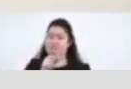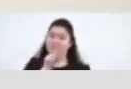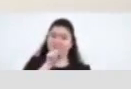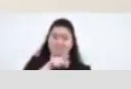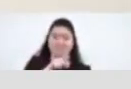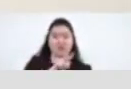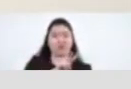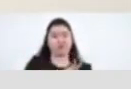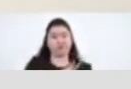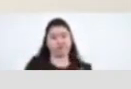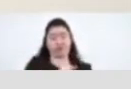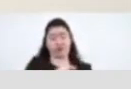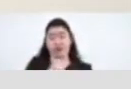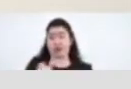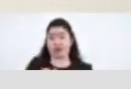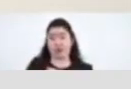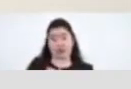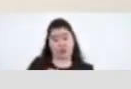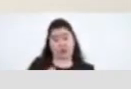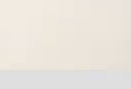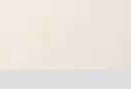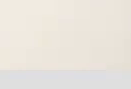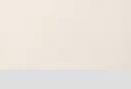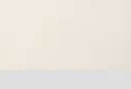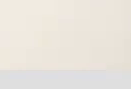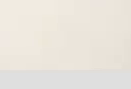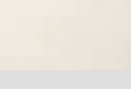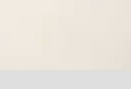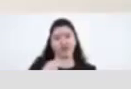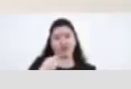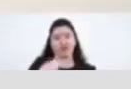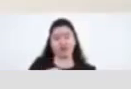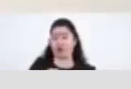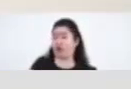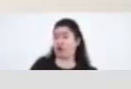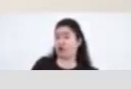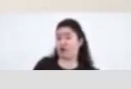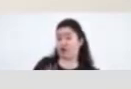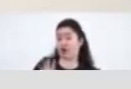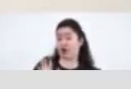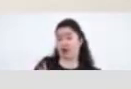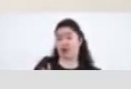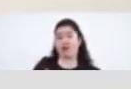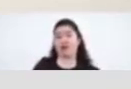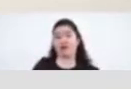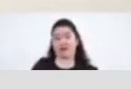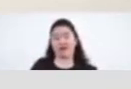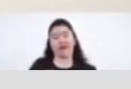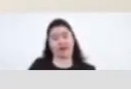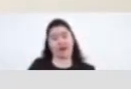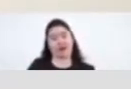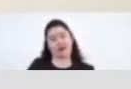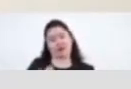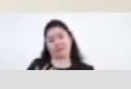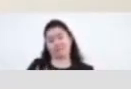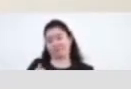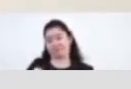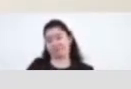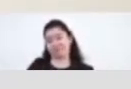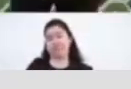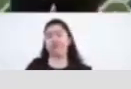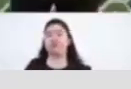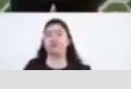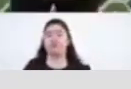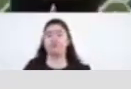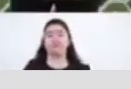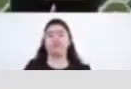siguiendo el proceso necesario, se denunció y están en el proceso habitual. Muy